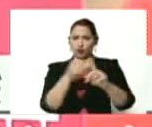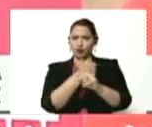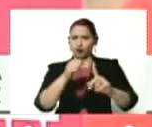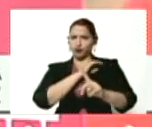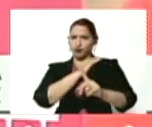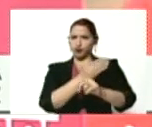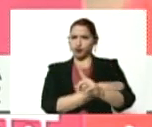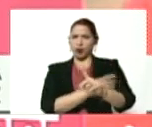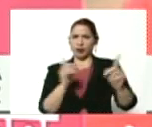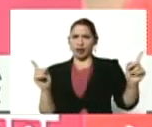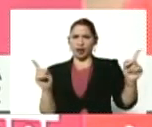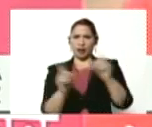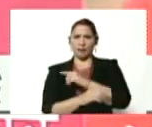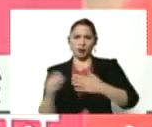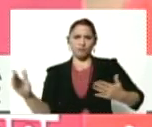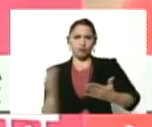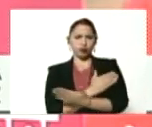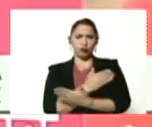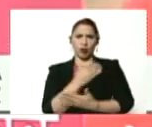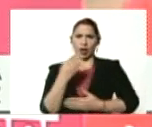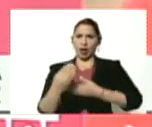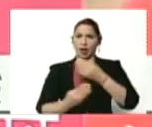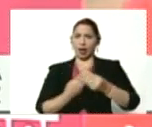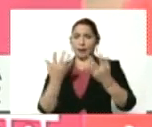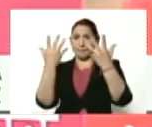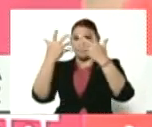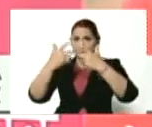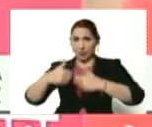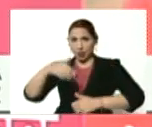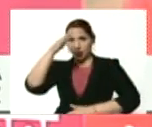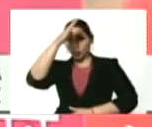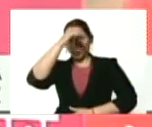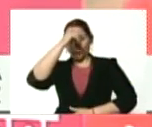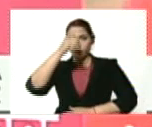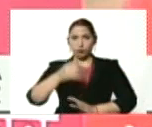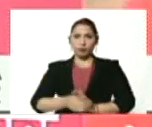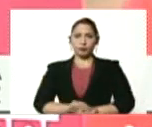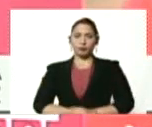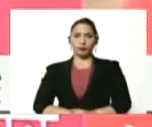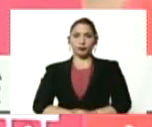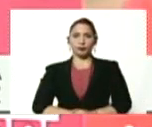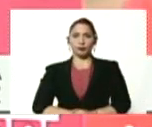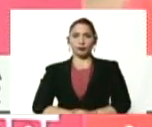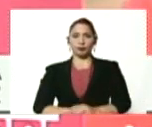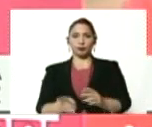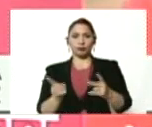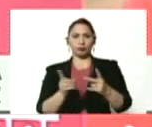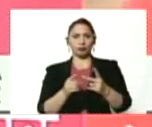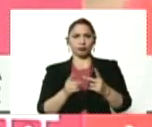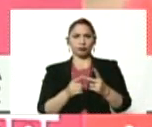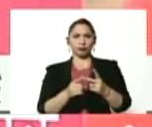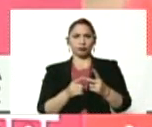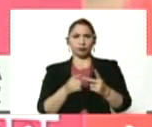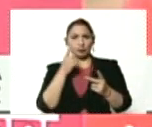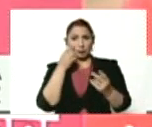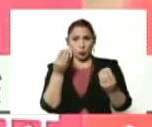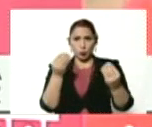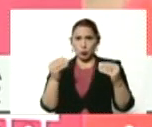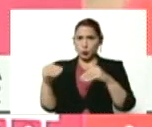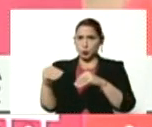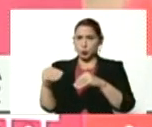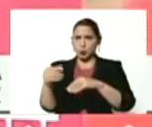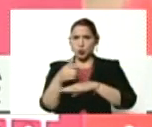cambio de régimen que emprendió la administración de Donald Trump, la connivencia de un